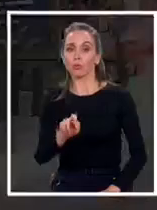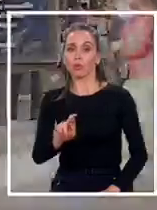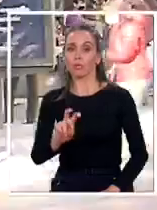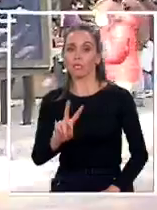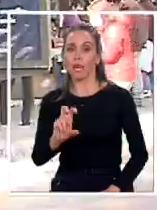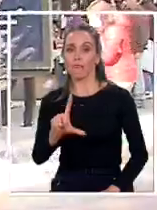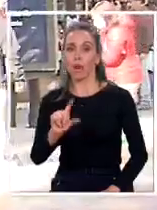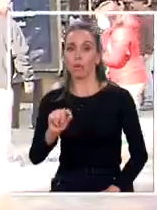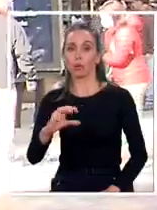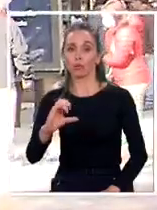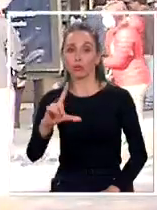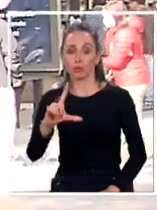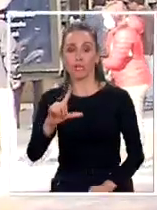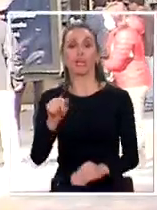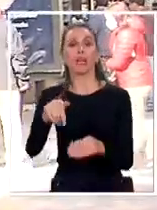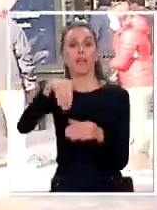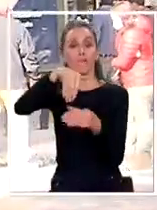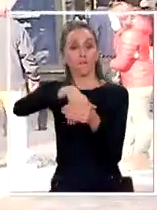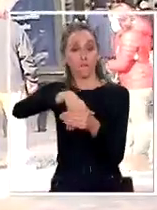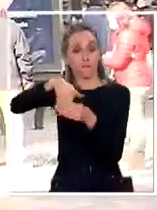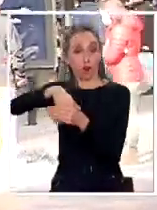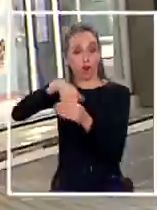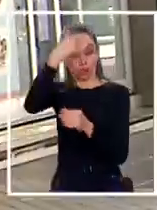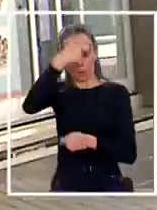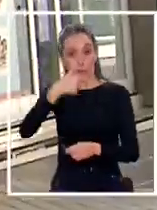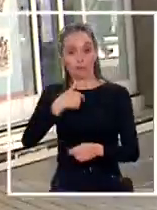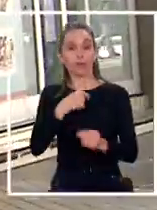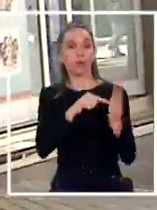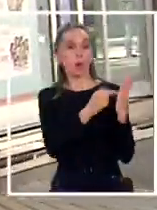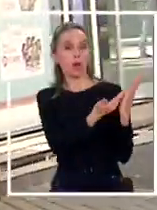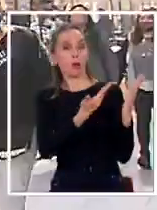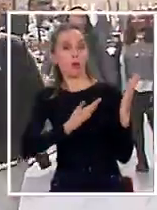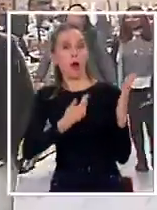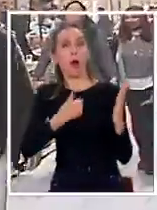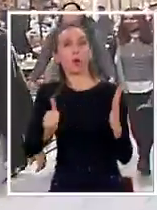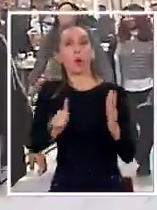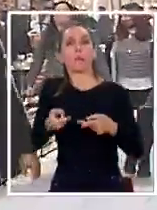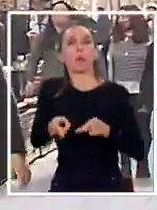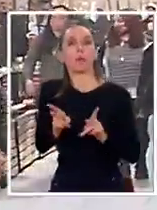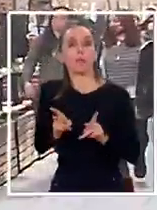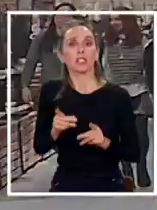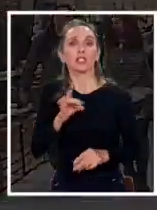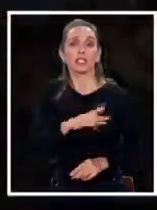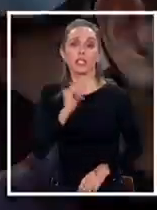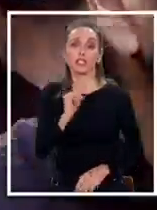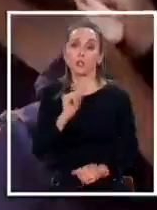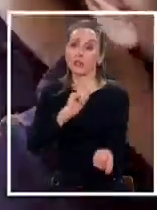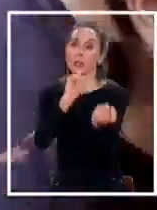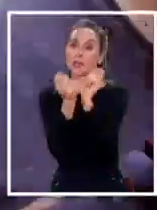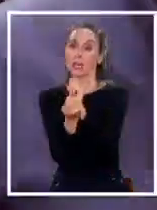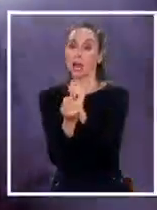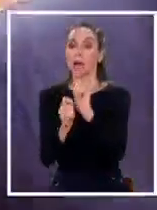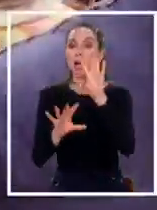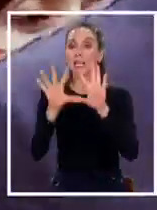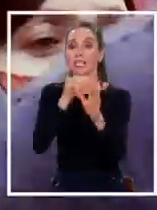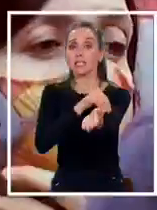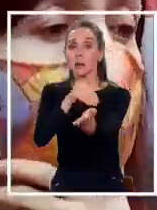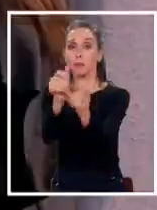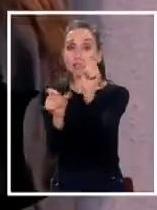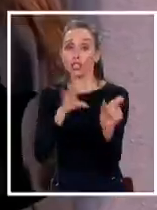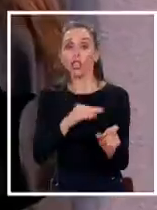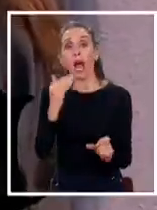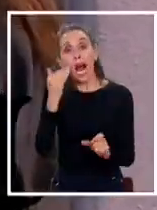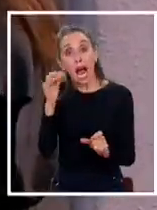www.cervel.cl. A través de las votaciones ejercemos nuestros derechos. Yo creo que nos jugamos todo. Chile tiene que cambiar sí o sí. Casi 15 millones de chilenos